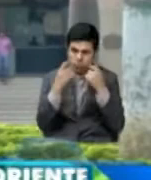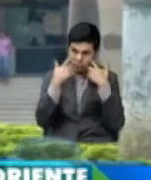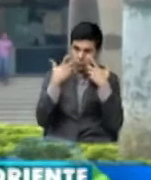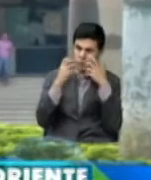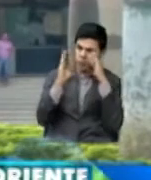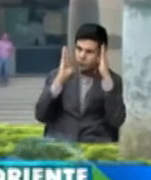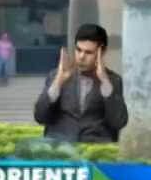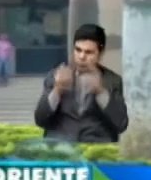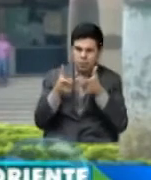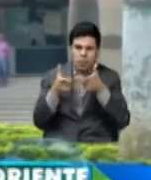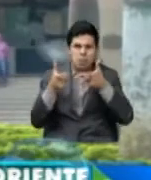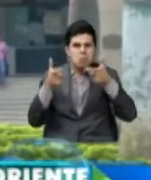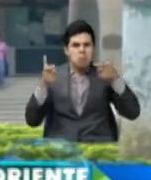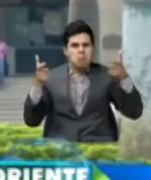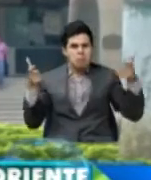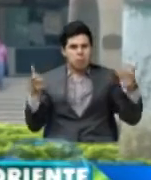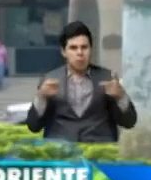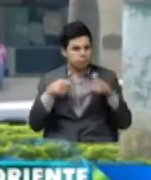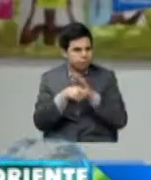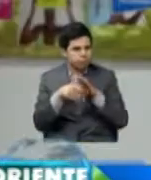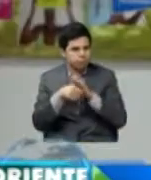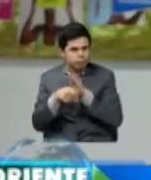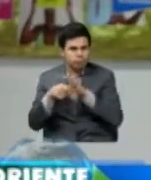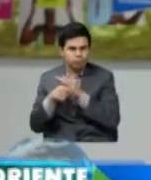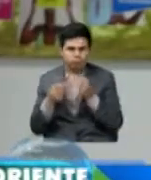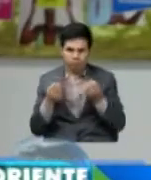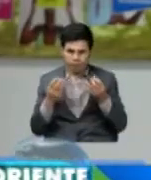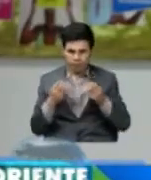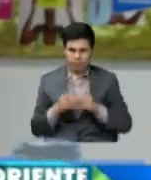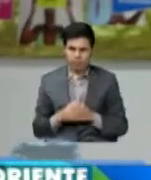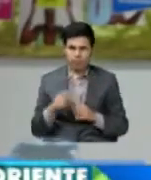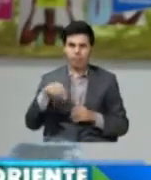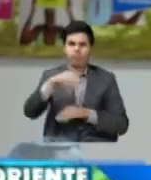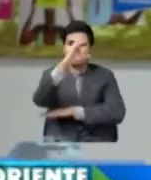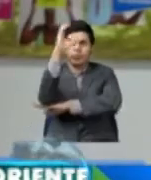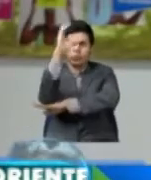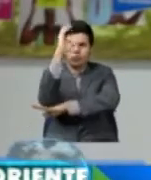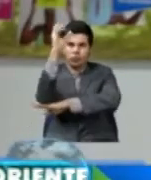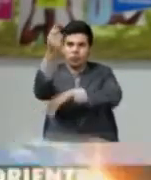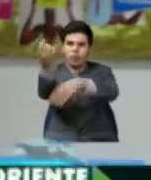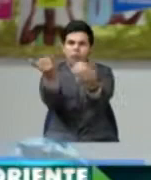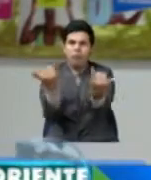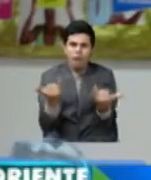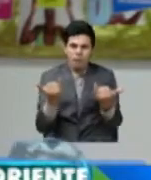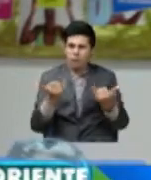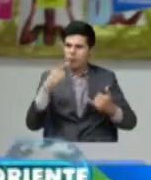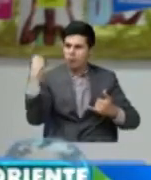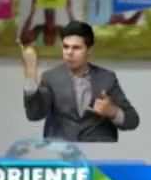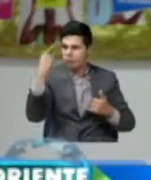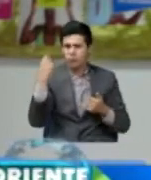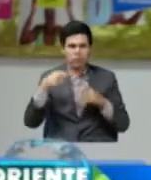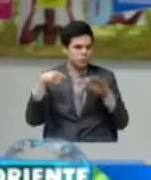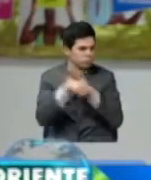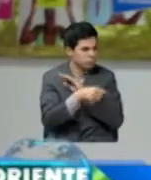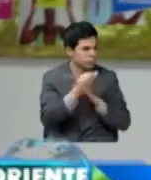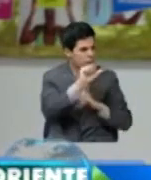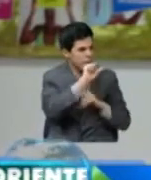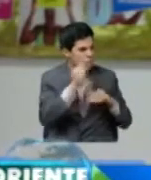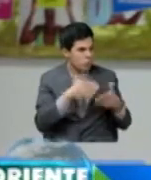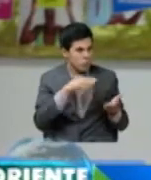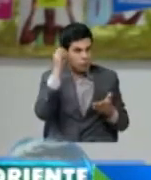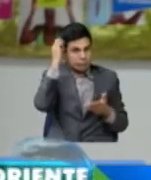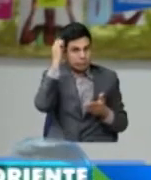aumento considerable de este caso. Que es que en Colombia no está tipificado el feminicidio como un